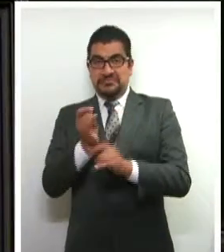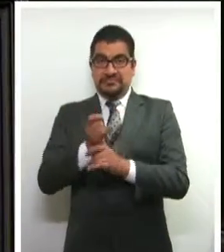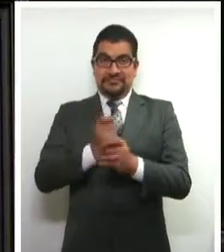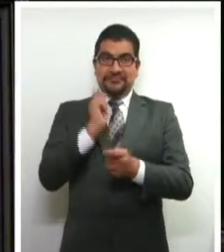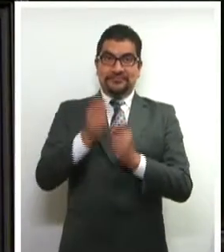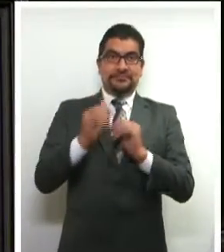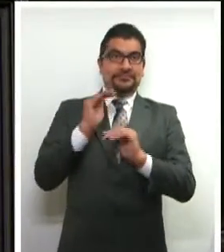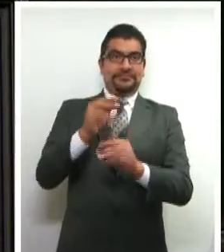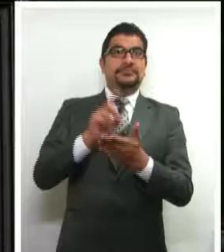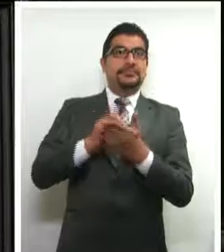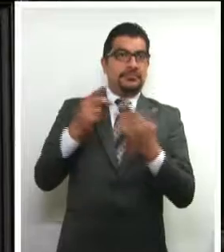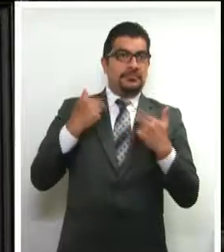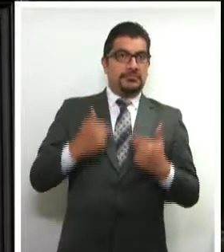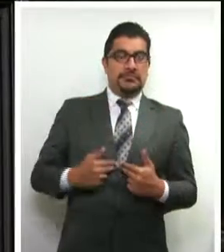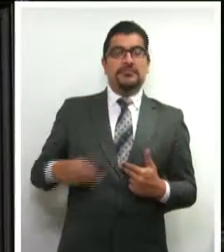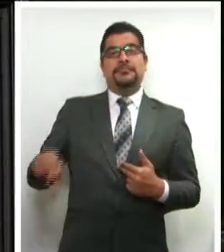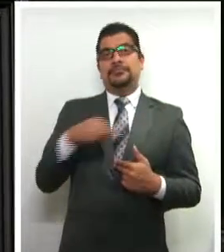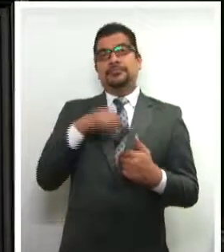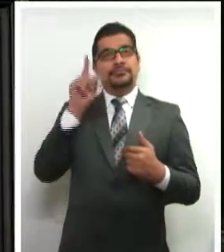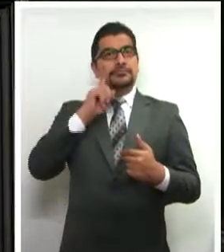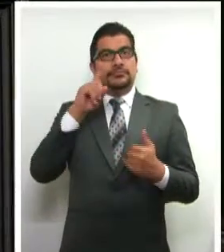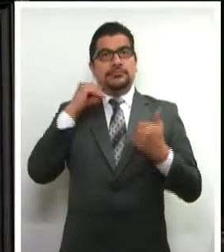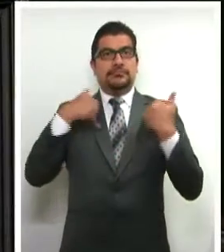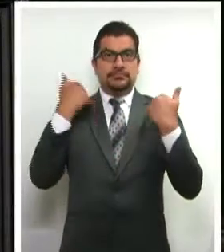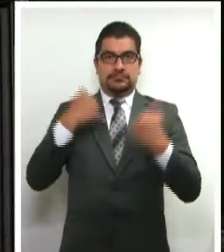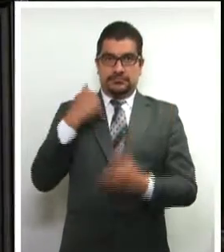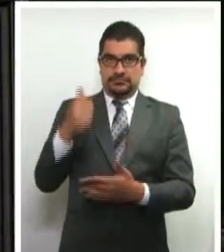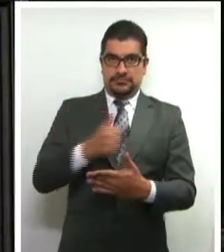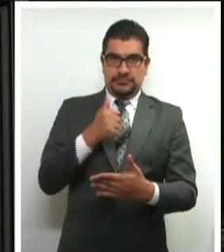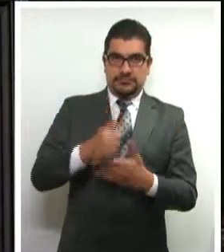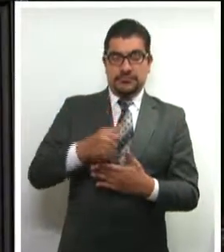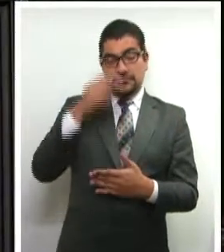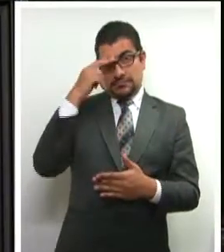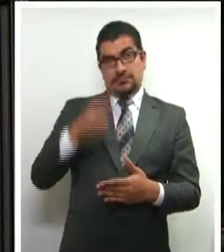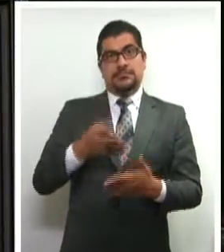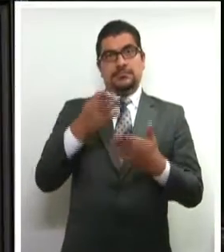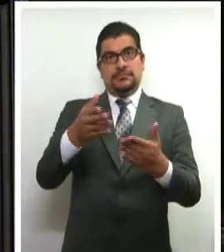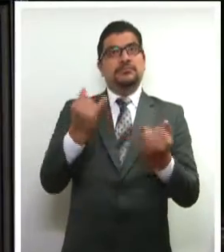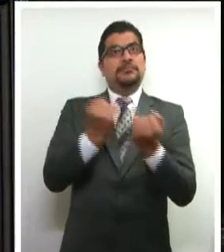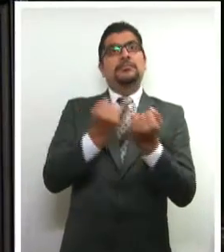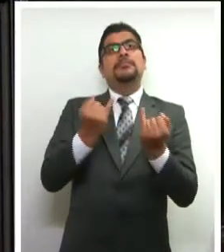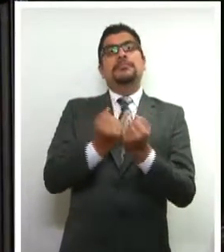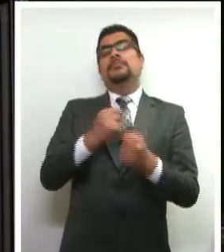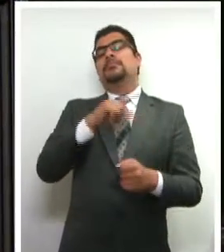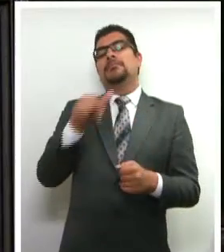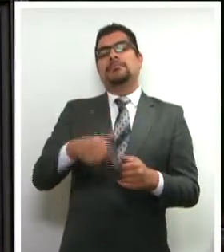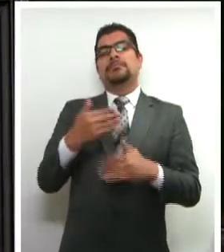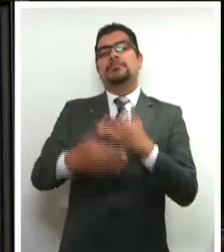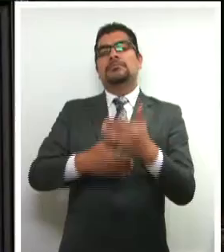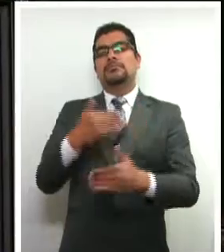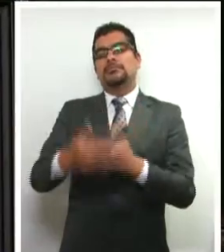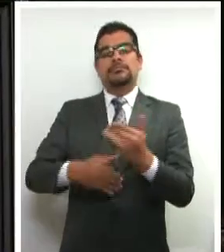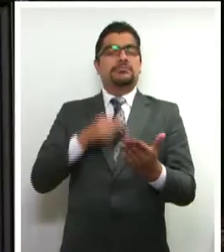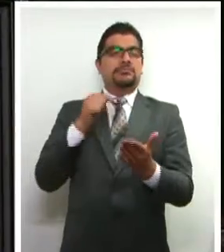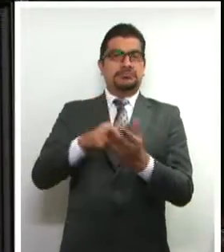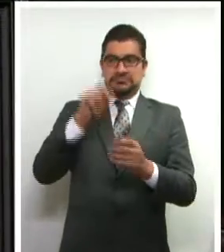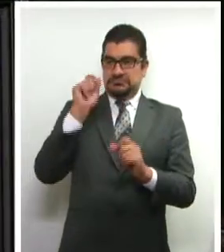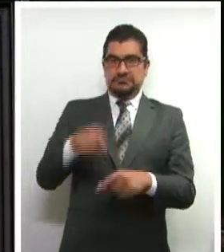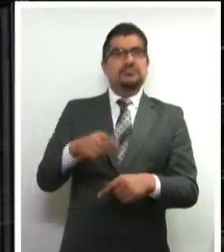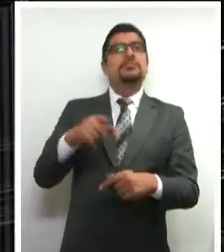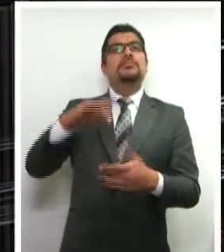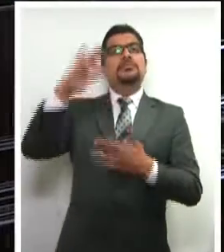los derechos humanos de las jóvenes en el Distrito Federal, el cual se realizó después de lo sucedido en el News